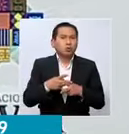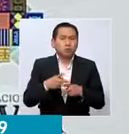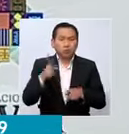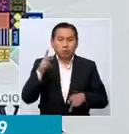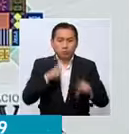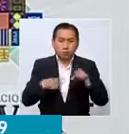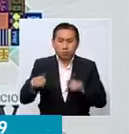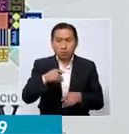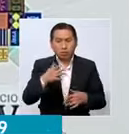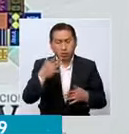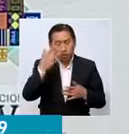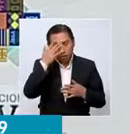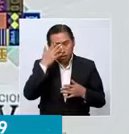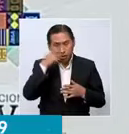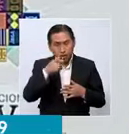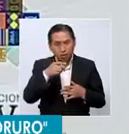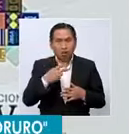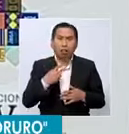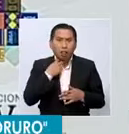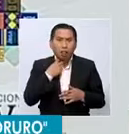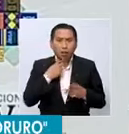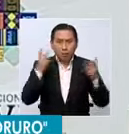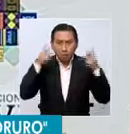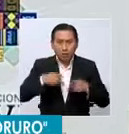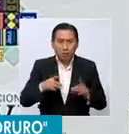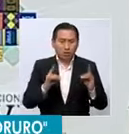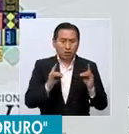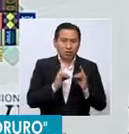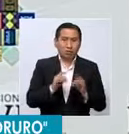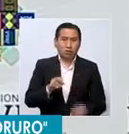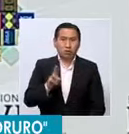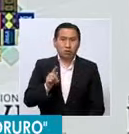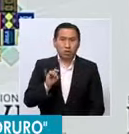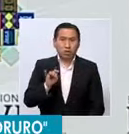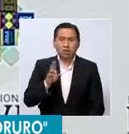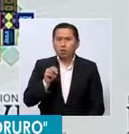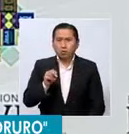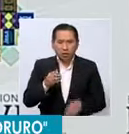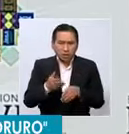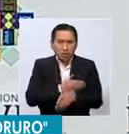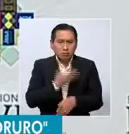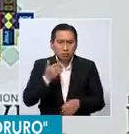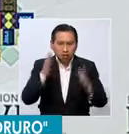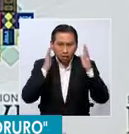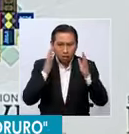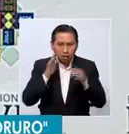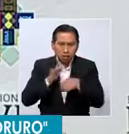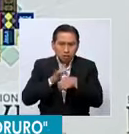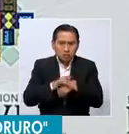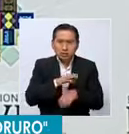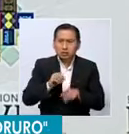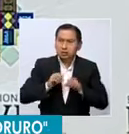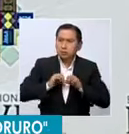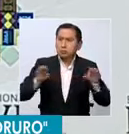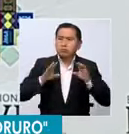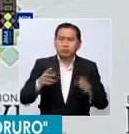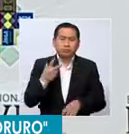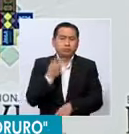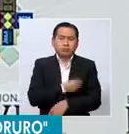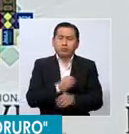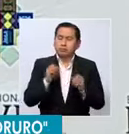tengan necesariamente que llegar a terapia intensiva y además continuando con las campañas de vacunación